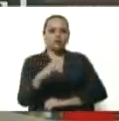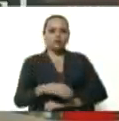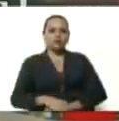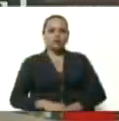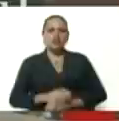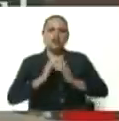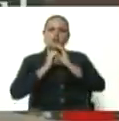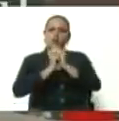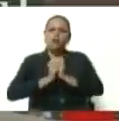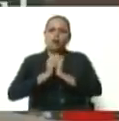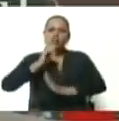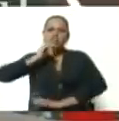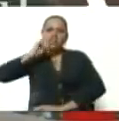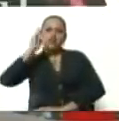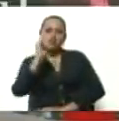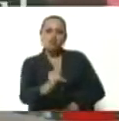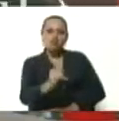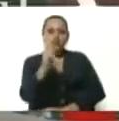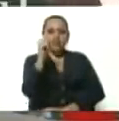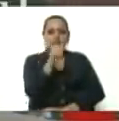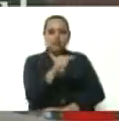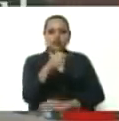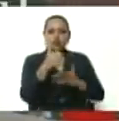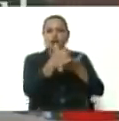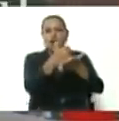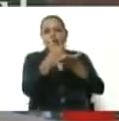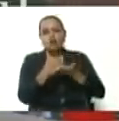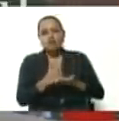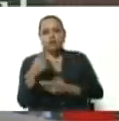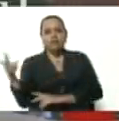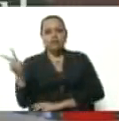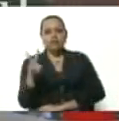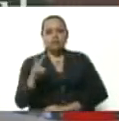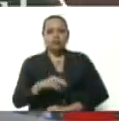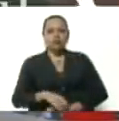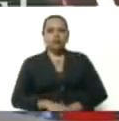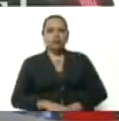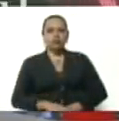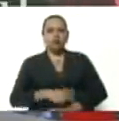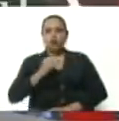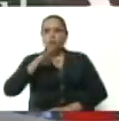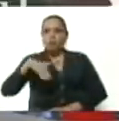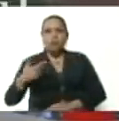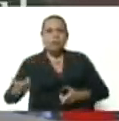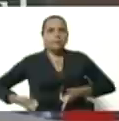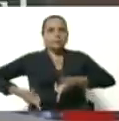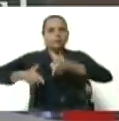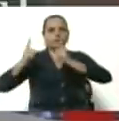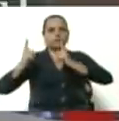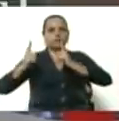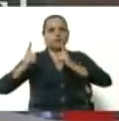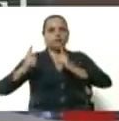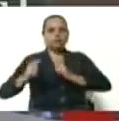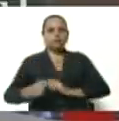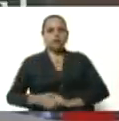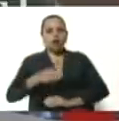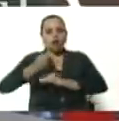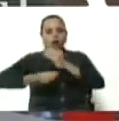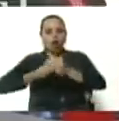por favor denuncien estos casos, nos ayuden en estos casos. No puede ser. ¿Cómo